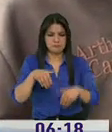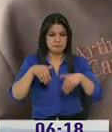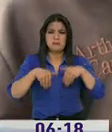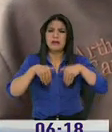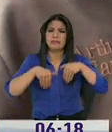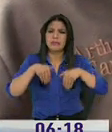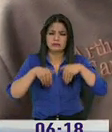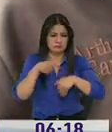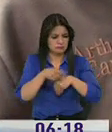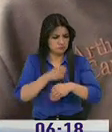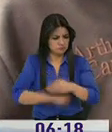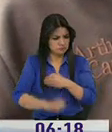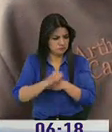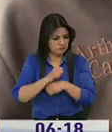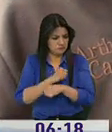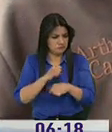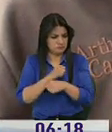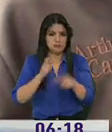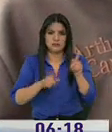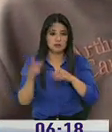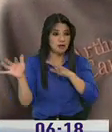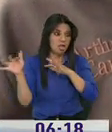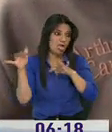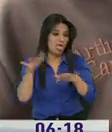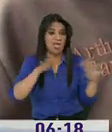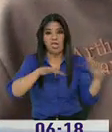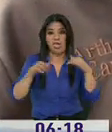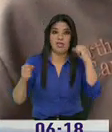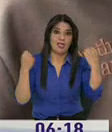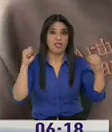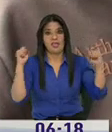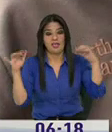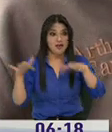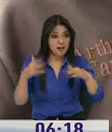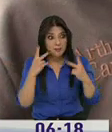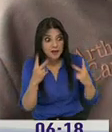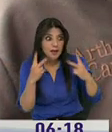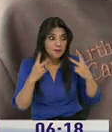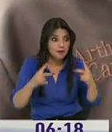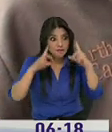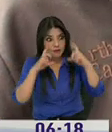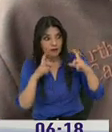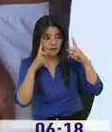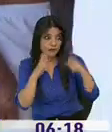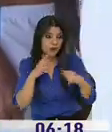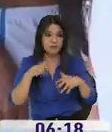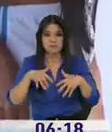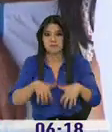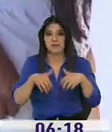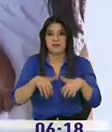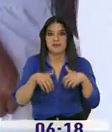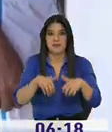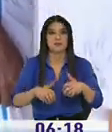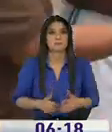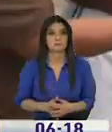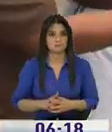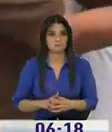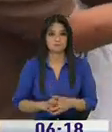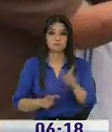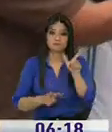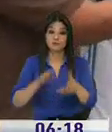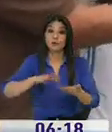la perrita así y ahí la gente se ha rotado bien en asia de la perrita los habitantes de esta comuna